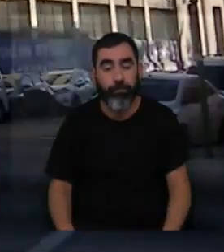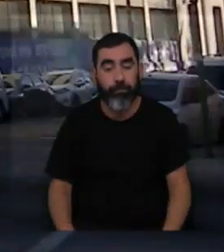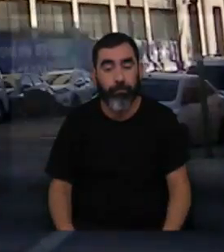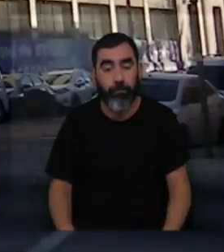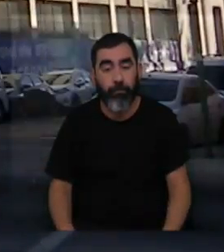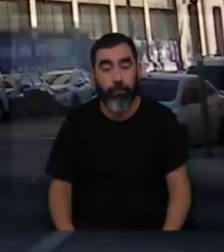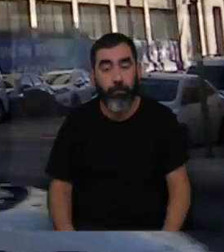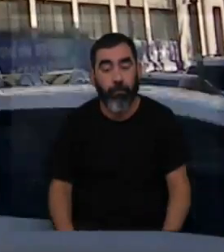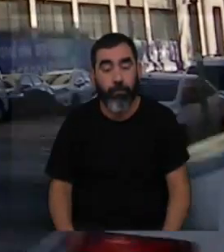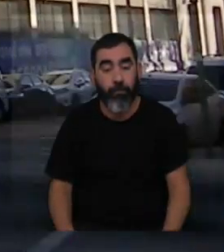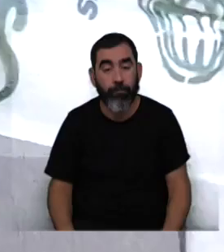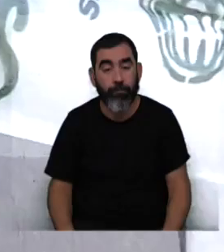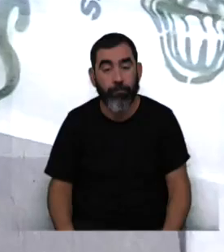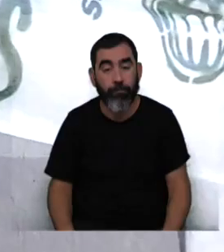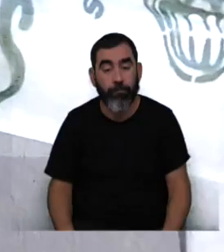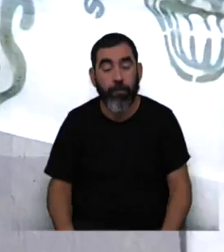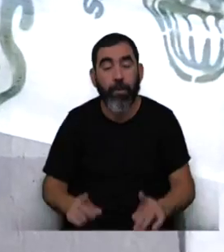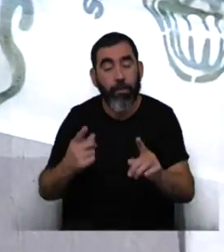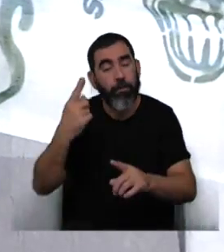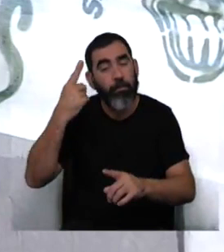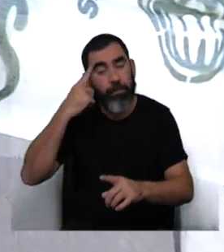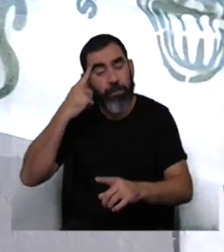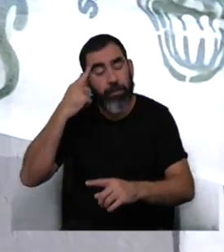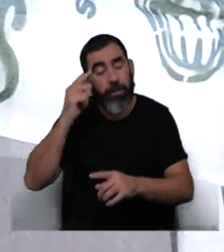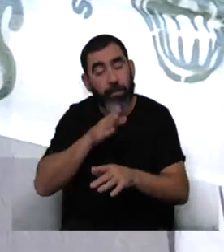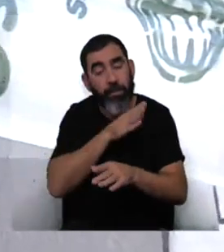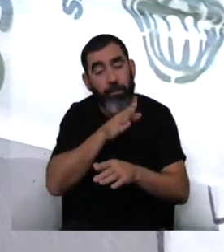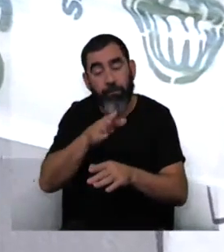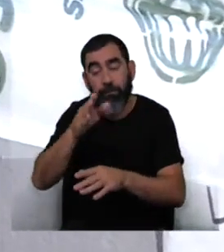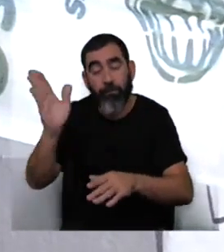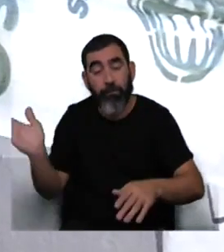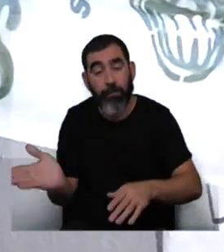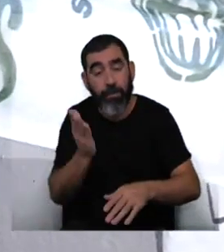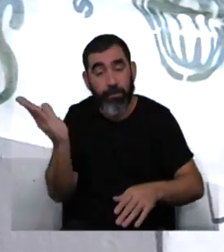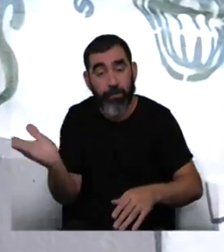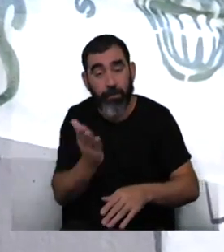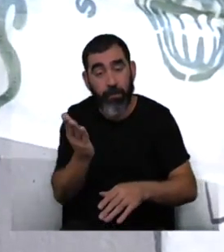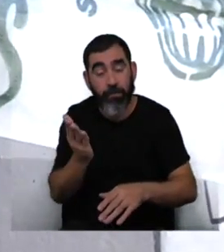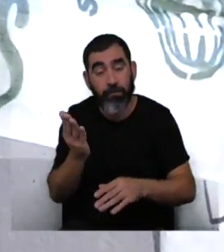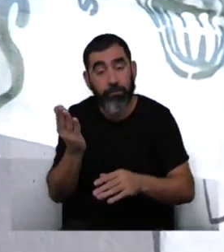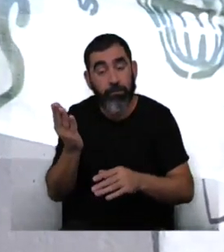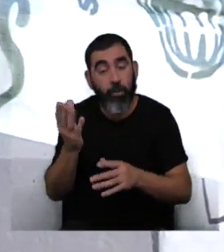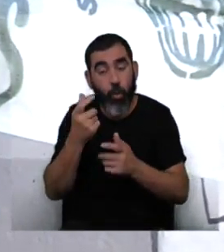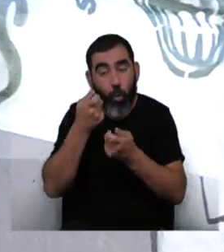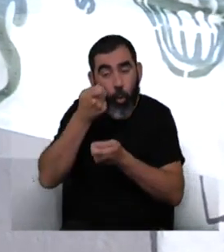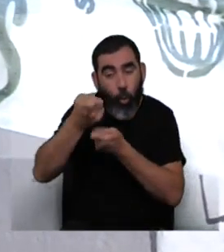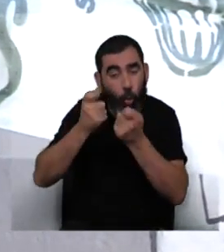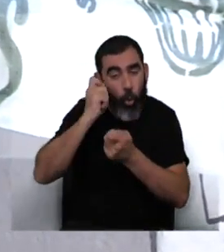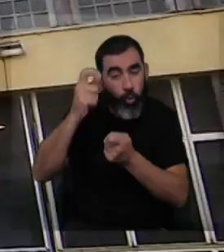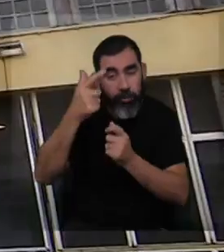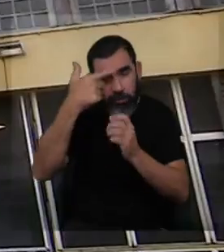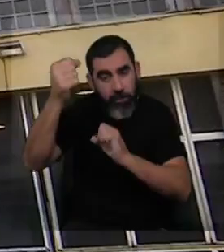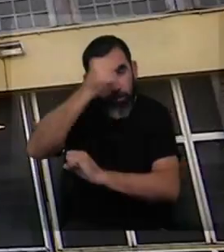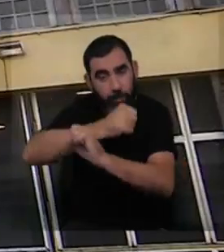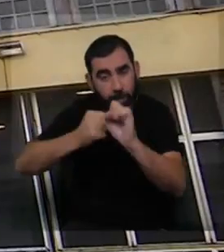parece que tenemos que pensar en diversificar un poco la matriz productiva, introducir más conocimiento, más